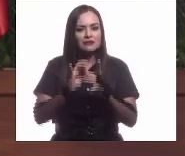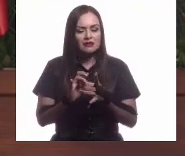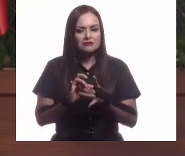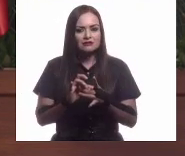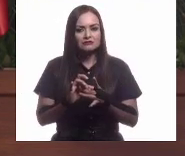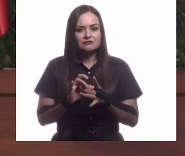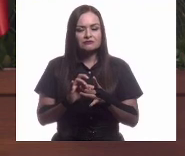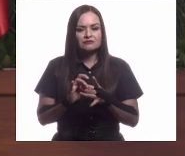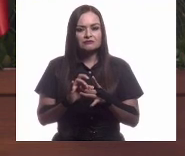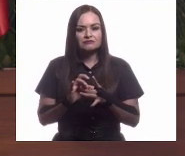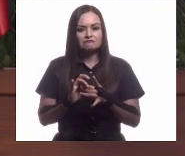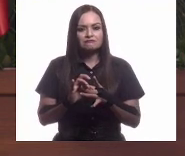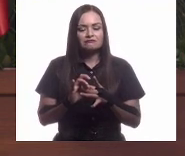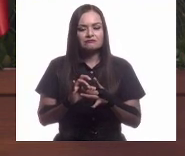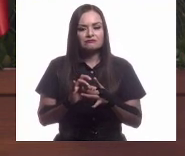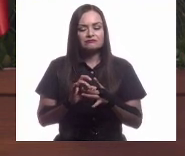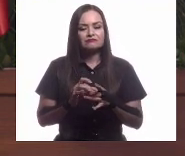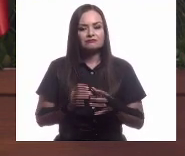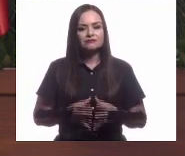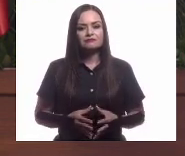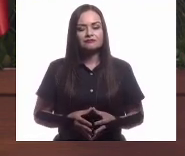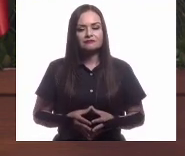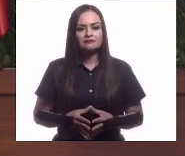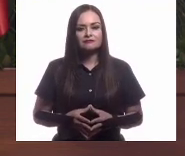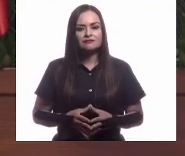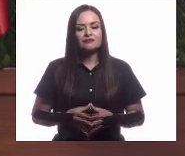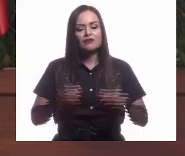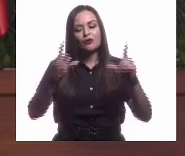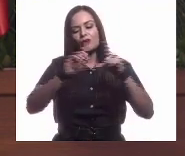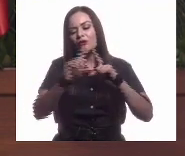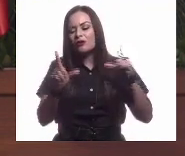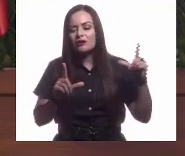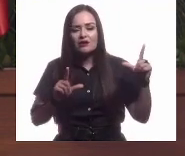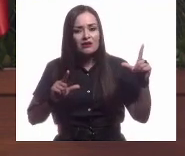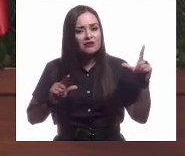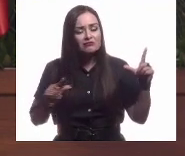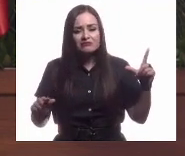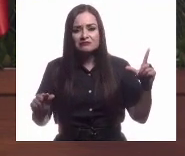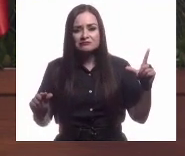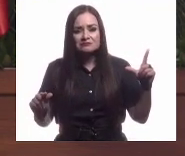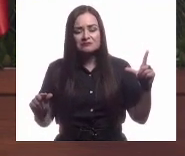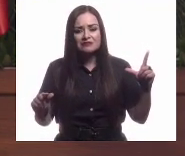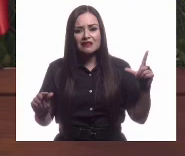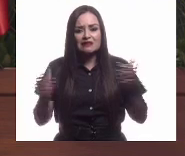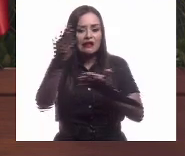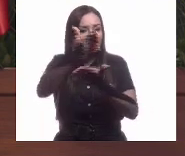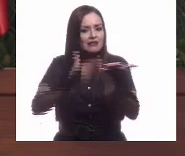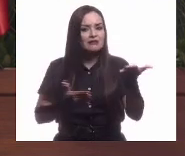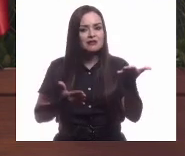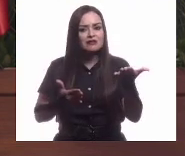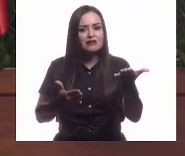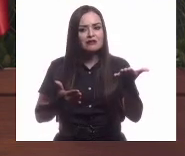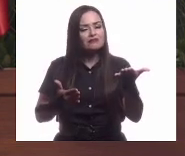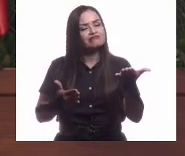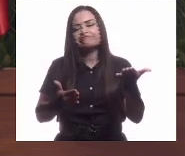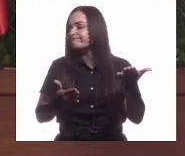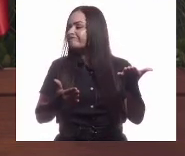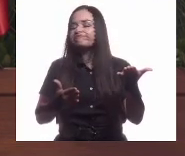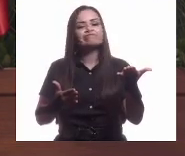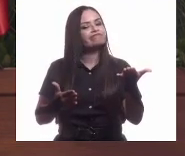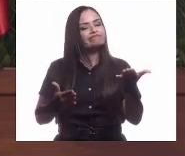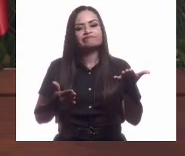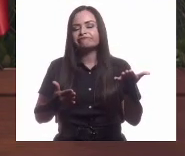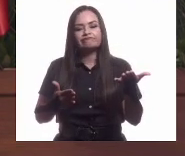Resolvamos muchos falsos dilemas. Un país no puede funcionar dividido. En la tarea de